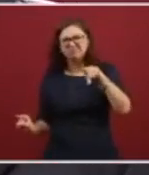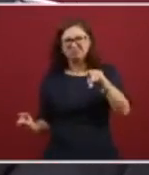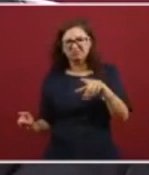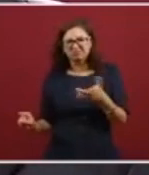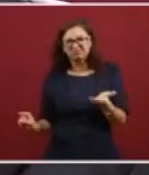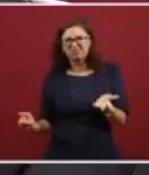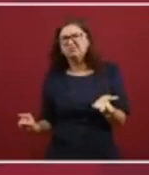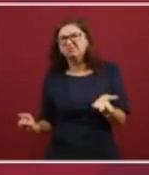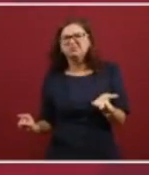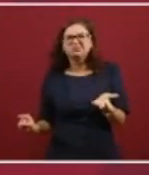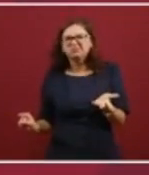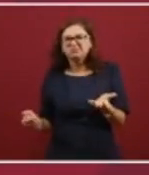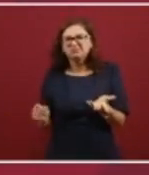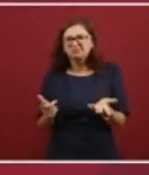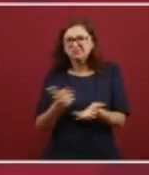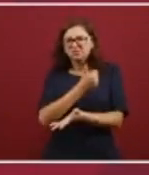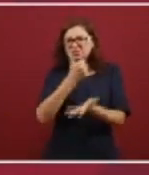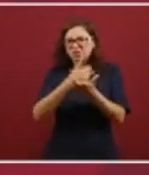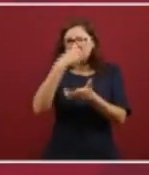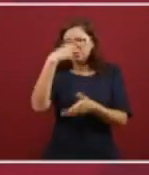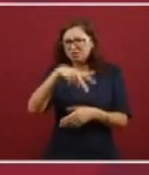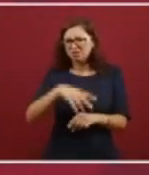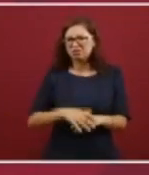hicieron toda esa campaña sucia